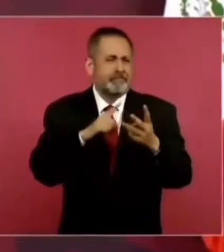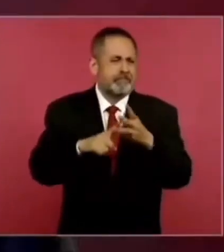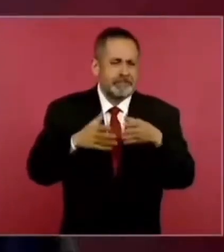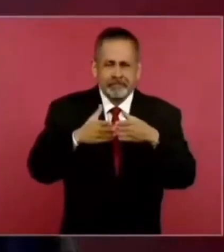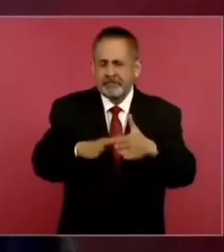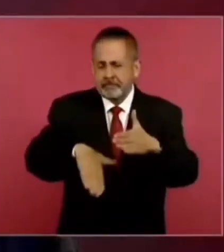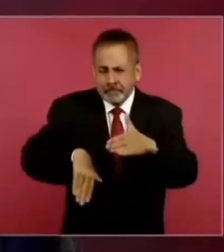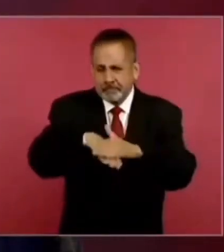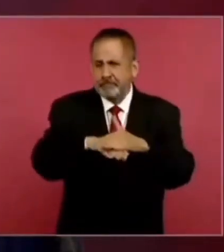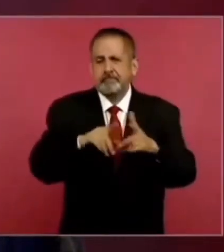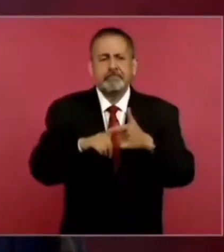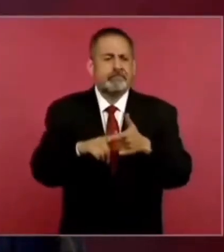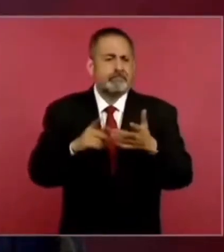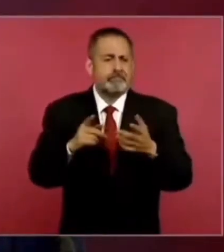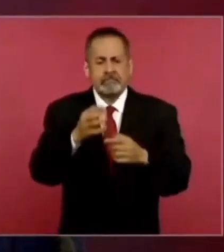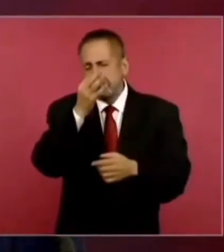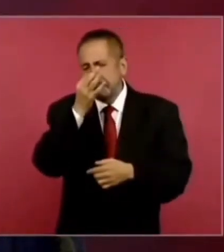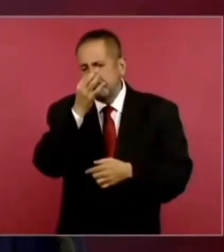puertos,